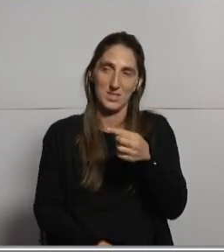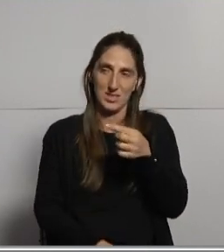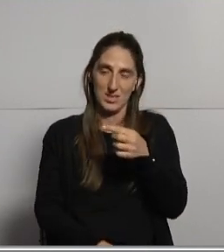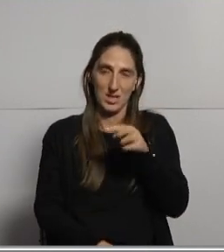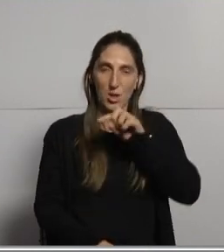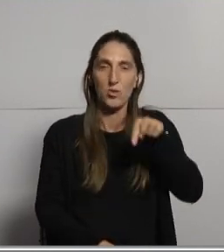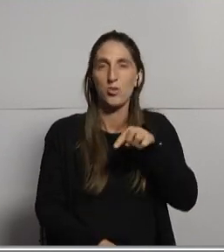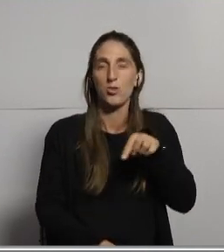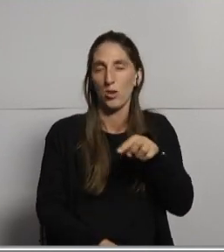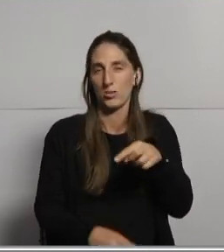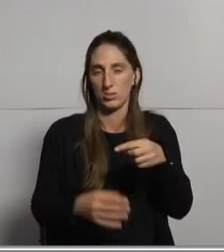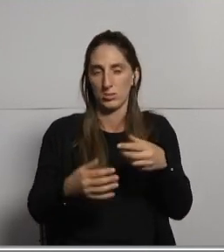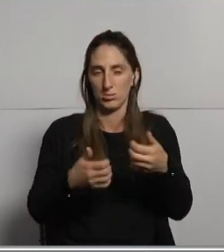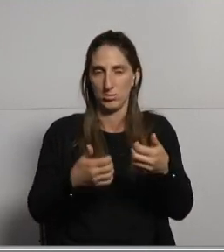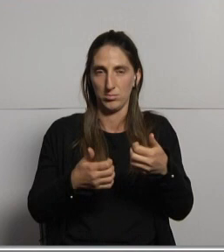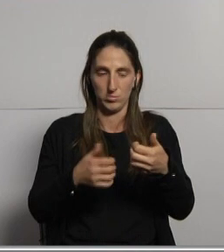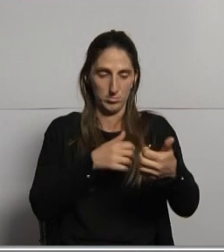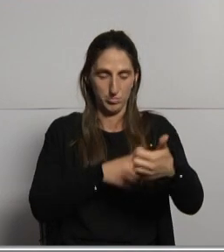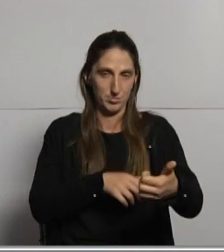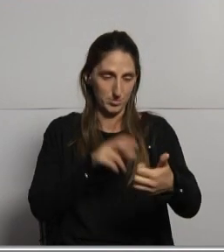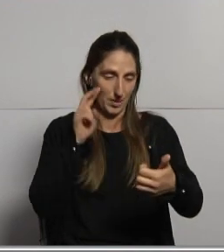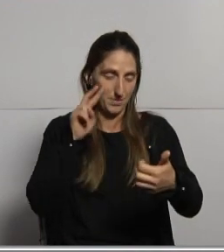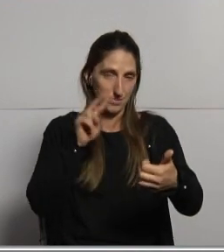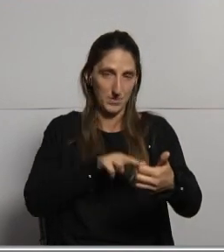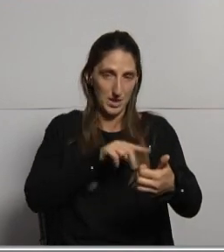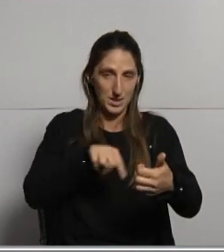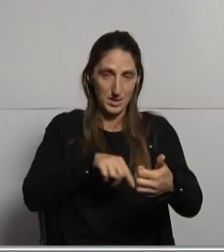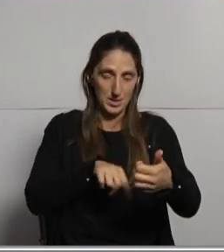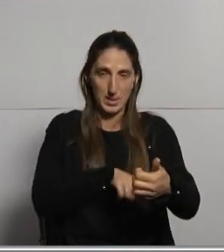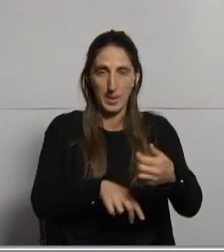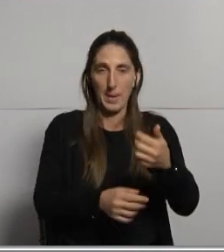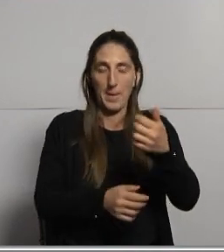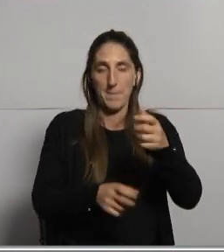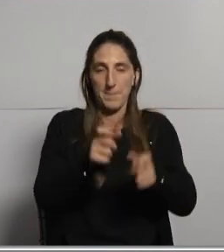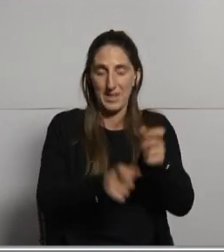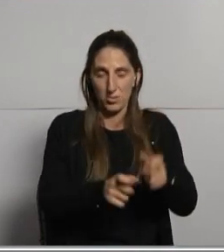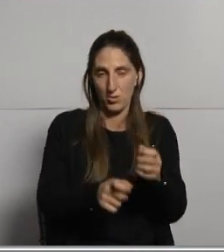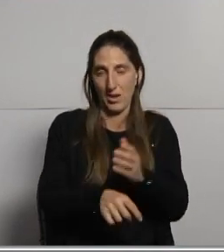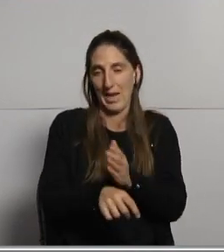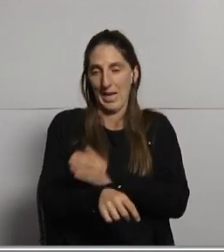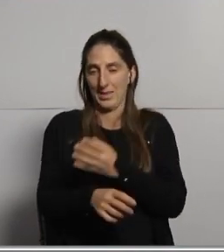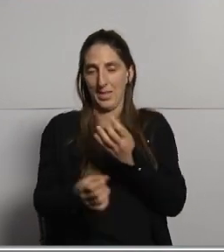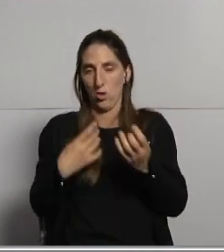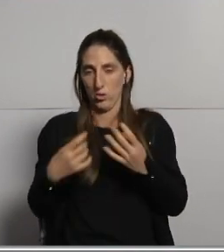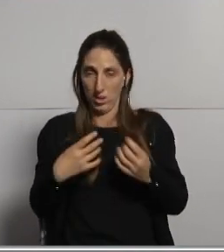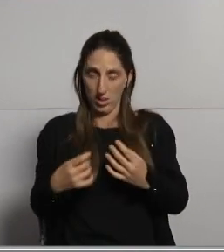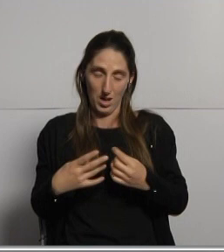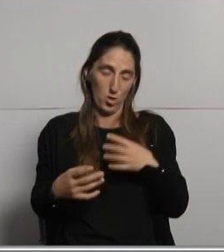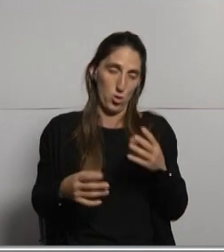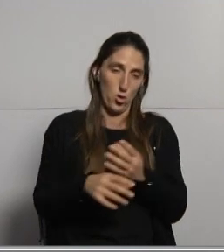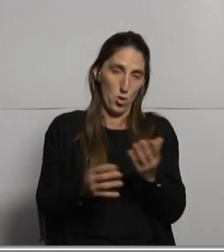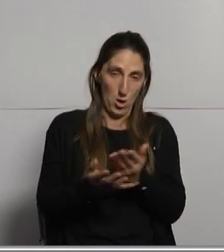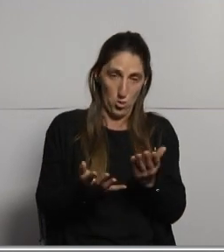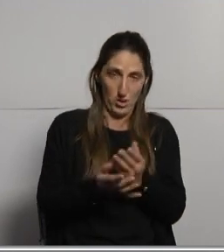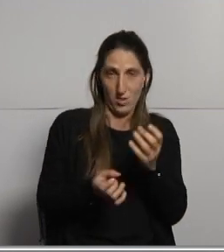de calor con zonas más afectadas, ya sea por aglomeraciones o con personas que reportaron estar infectadas. Entonces uno puede saber un poco